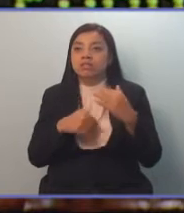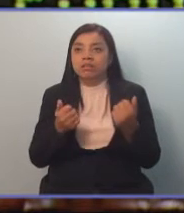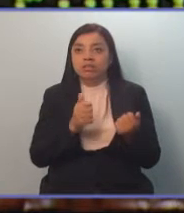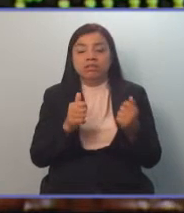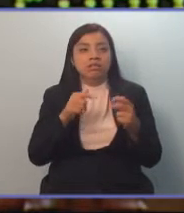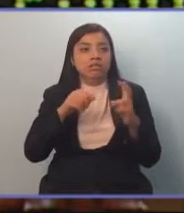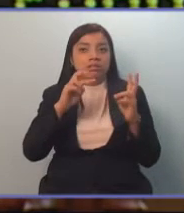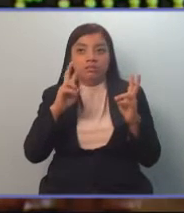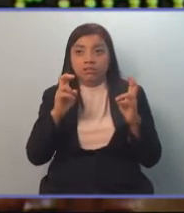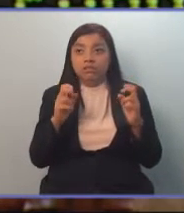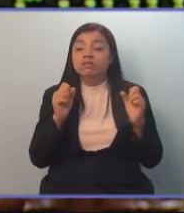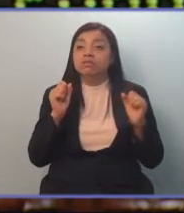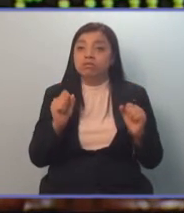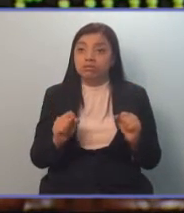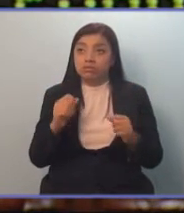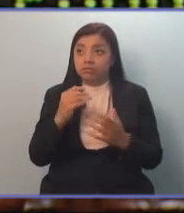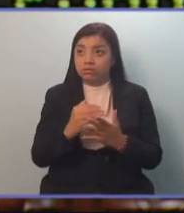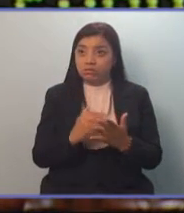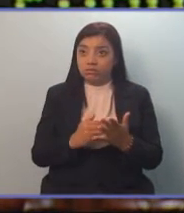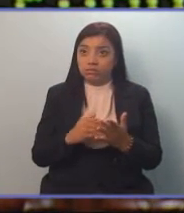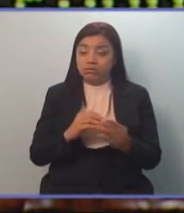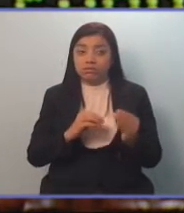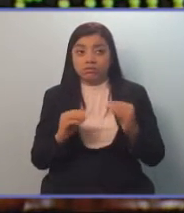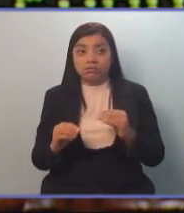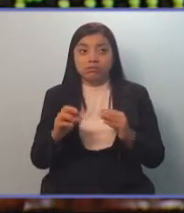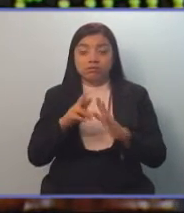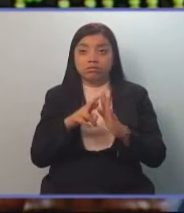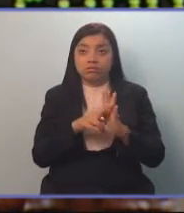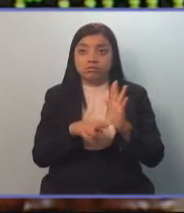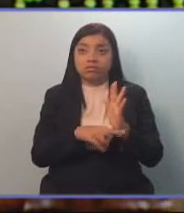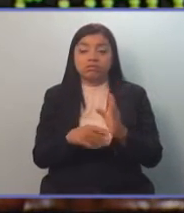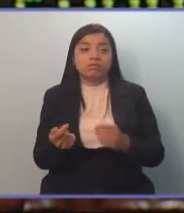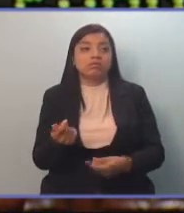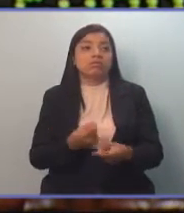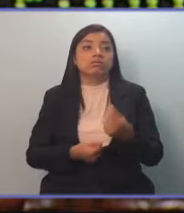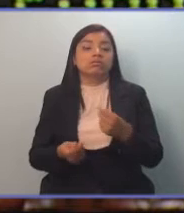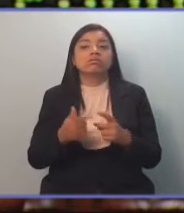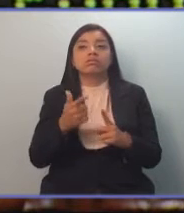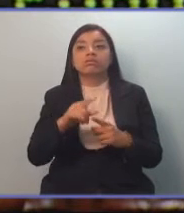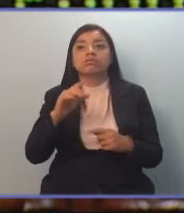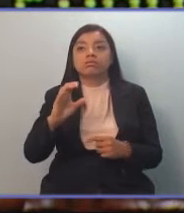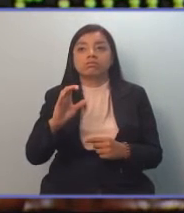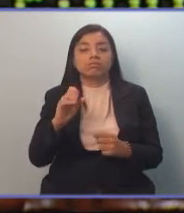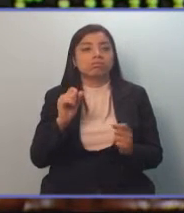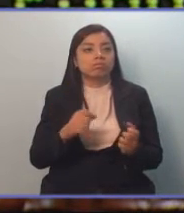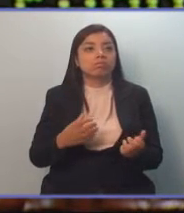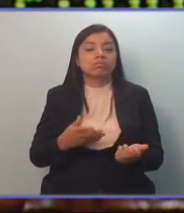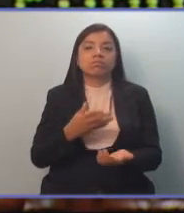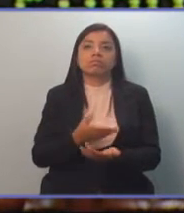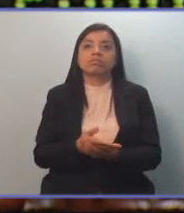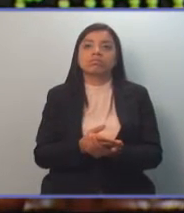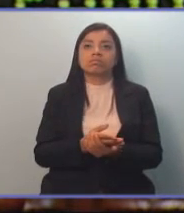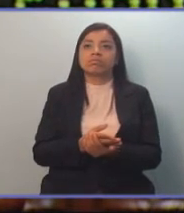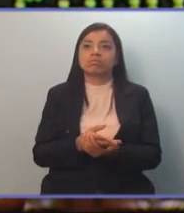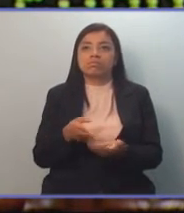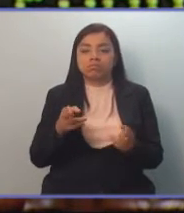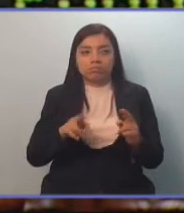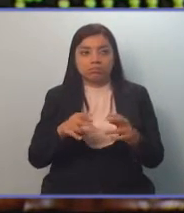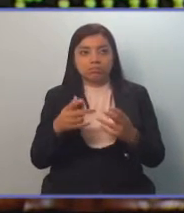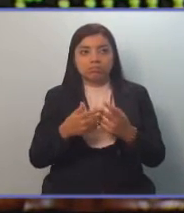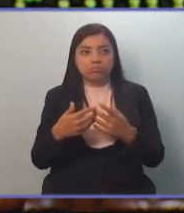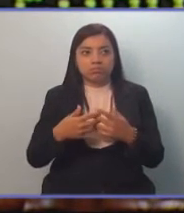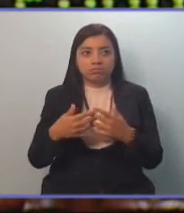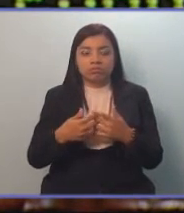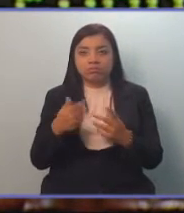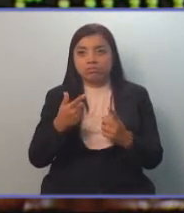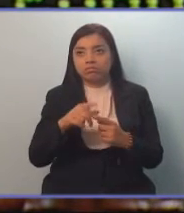sea el caso, debidamente inscrita y vigente en el registro de comercio. C. presentar la constancia de matrícula de la empresa.